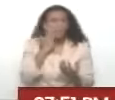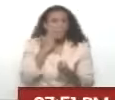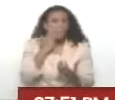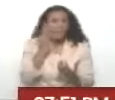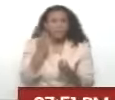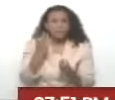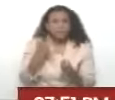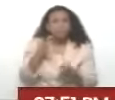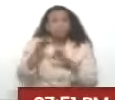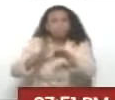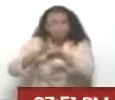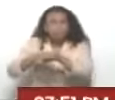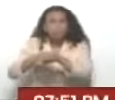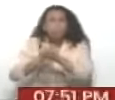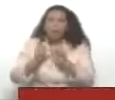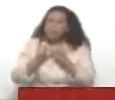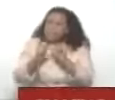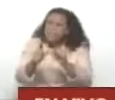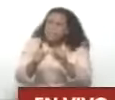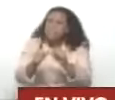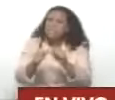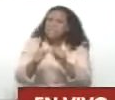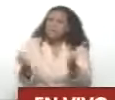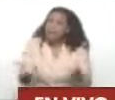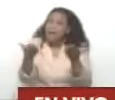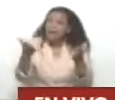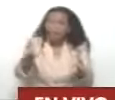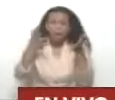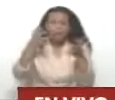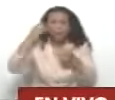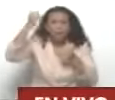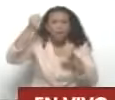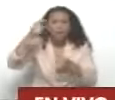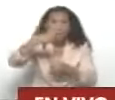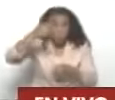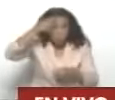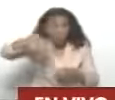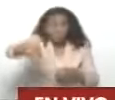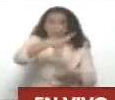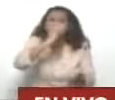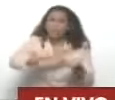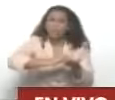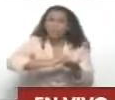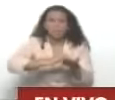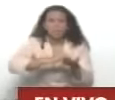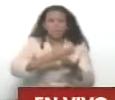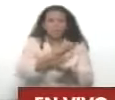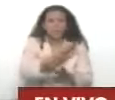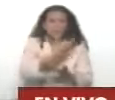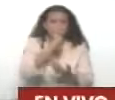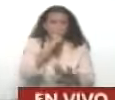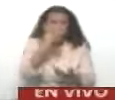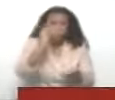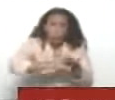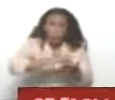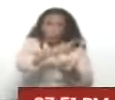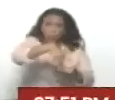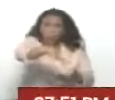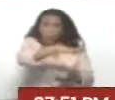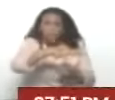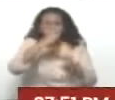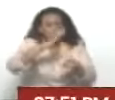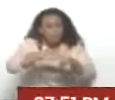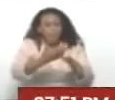Maduro, sigue adelante, tú vas a ganar, porque esa gente no puede volver, no puede volver. Y ella misma empezó a